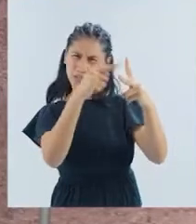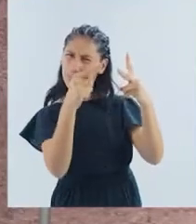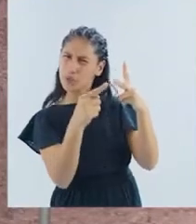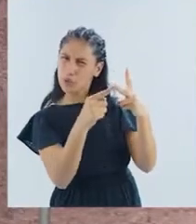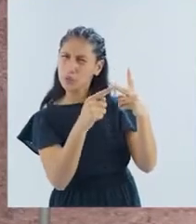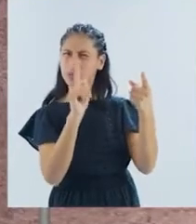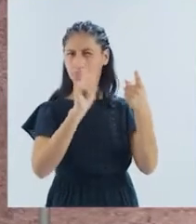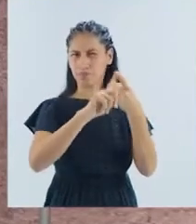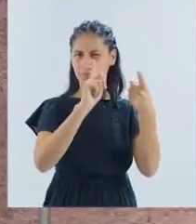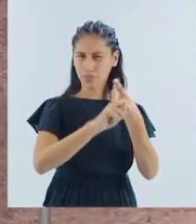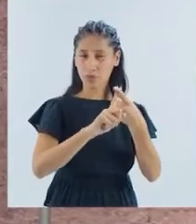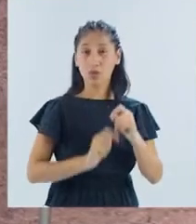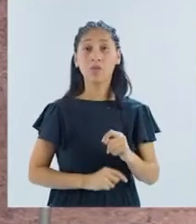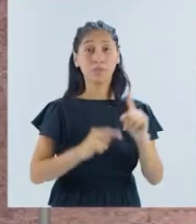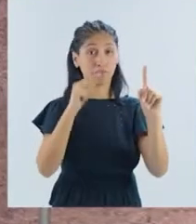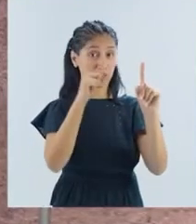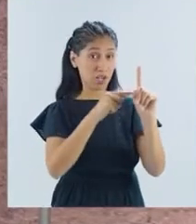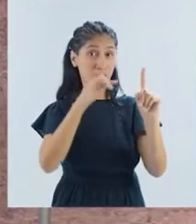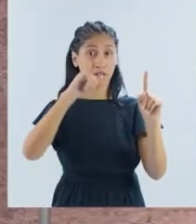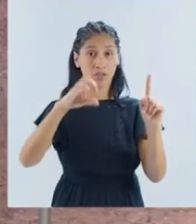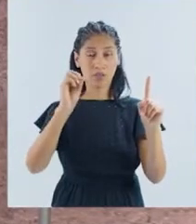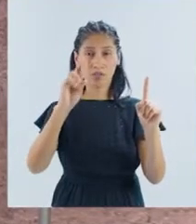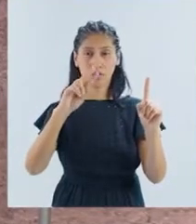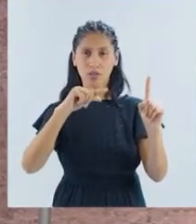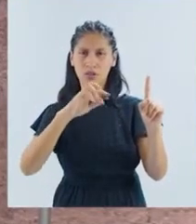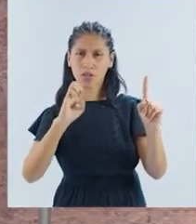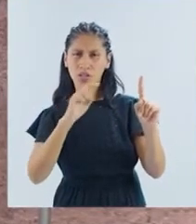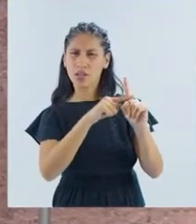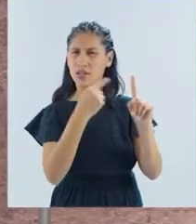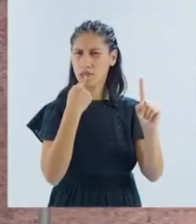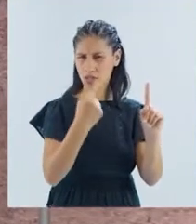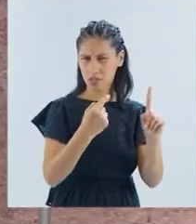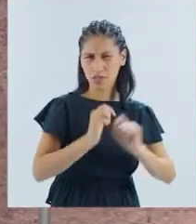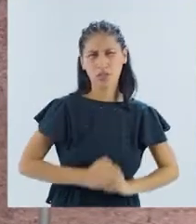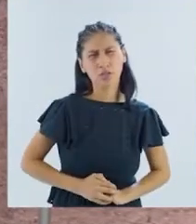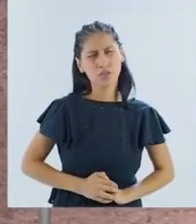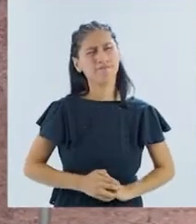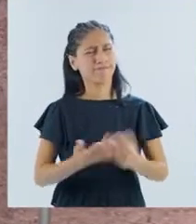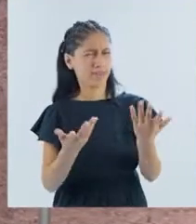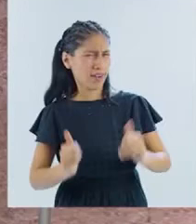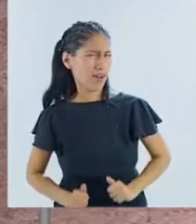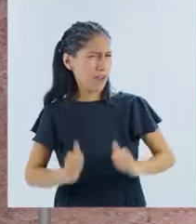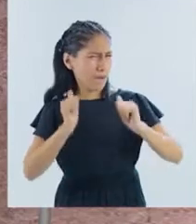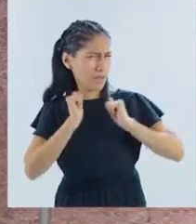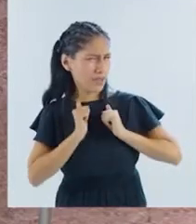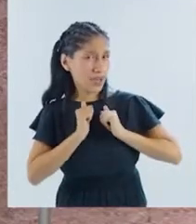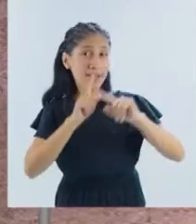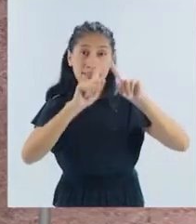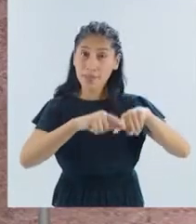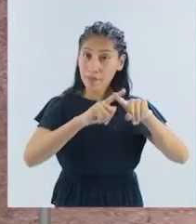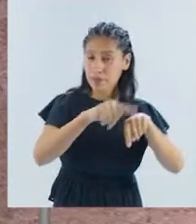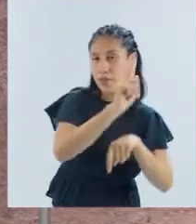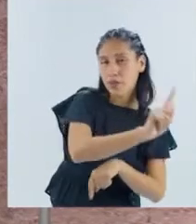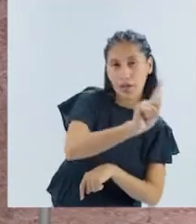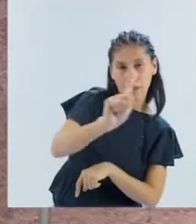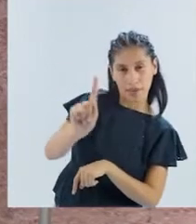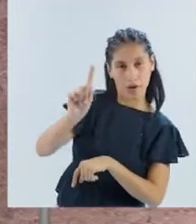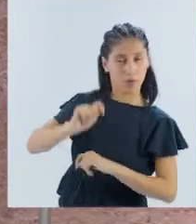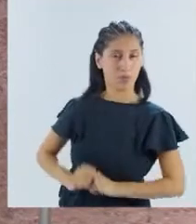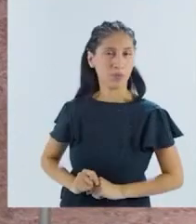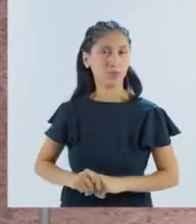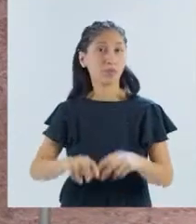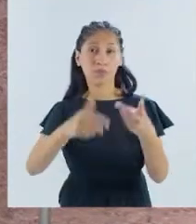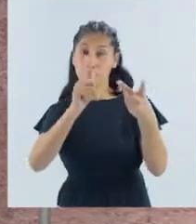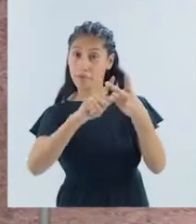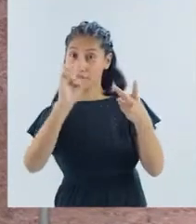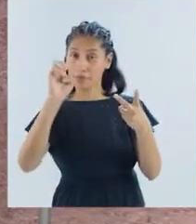2 argumentos. Por un lado, Jorge manifiesta que la vida se va dando según lo que cada ser humano experimenta. Y por otro